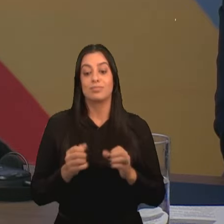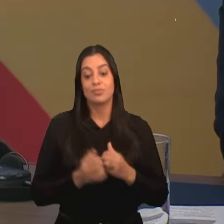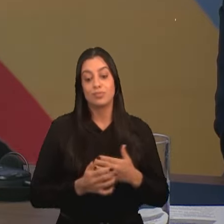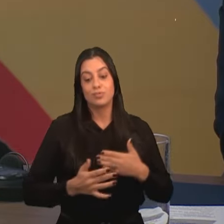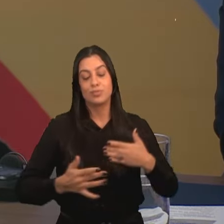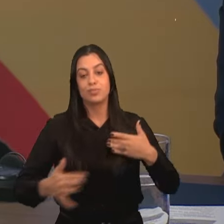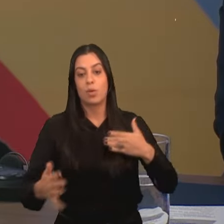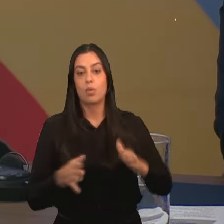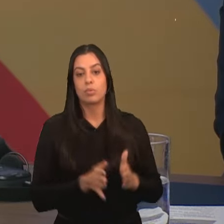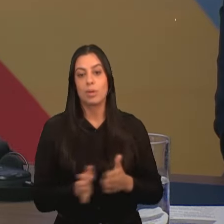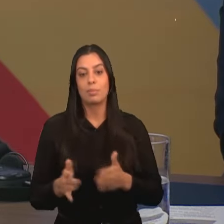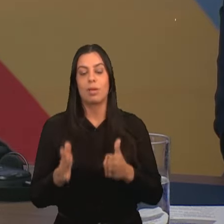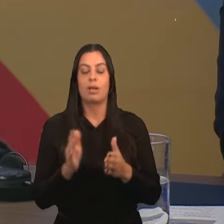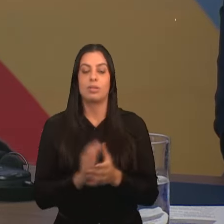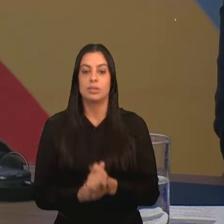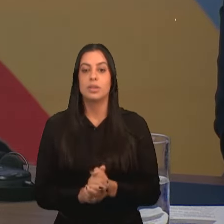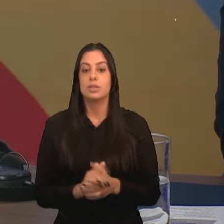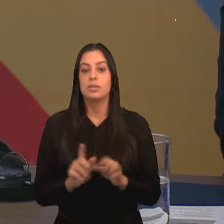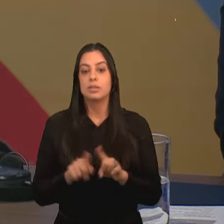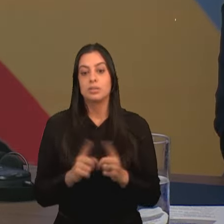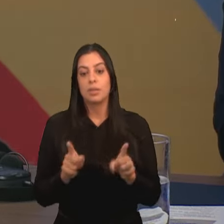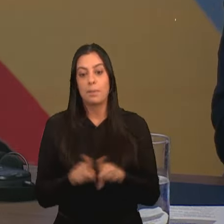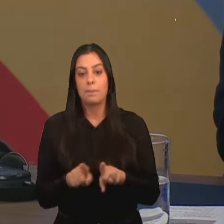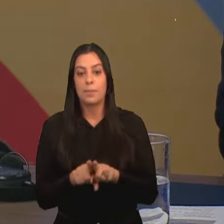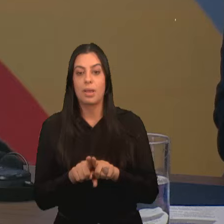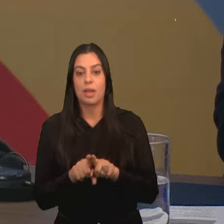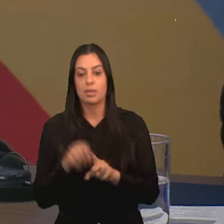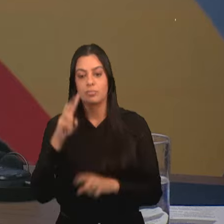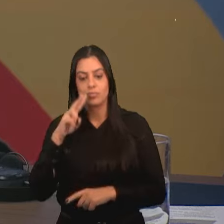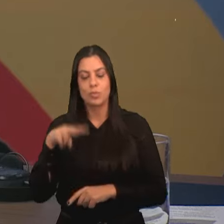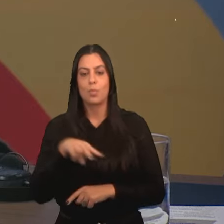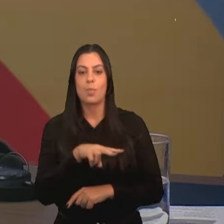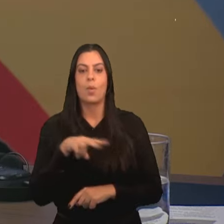un largo camino. Pero para más allá,